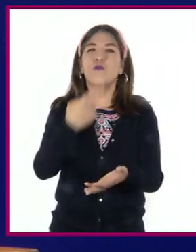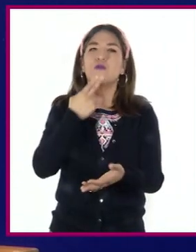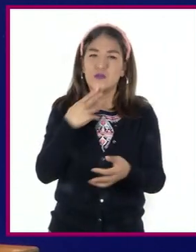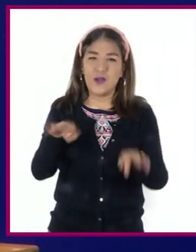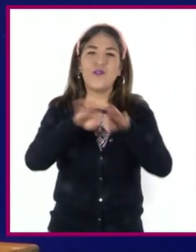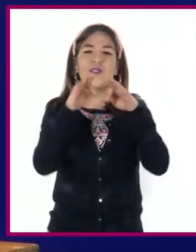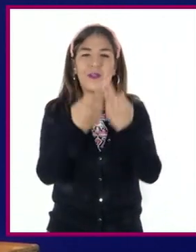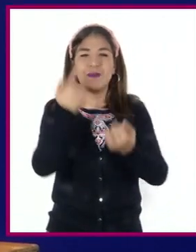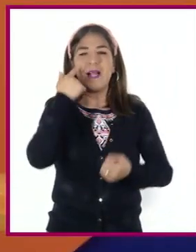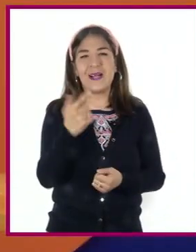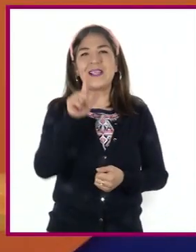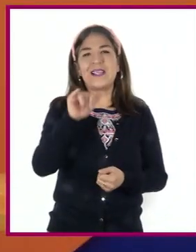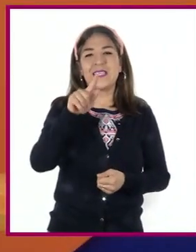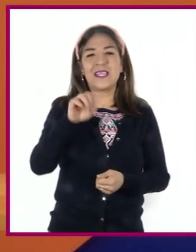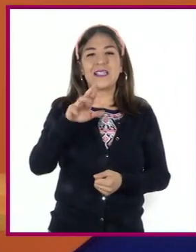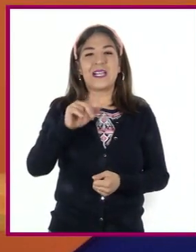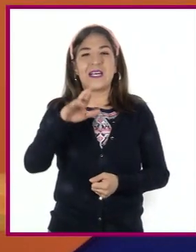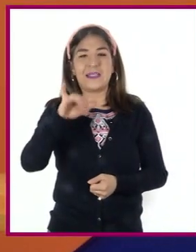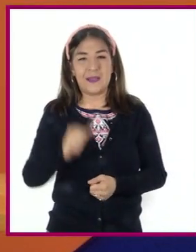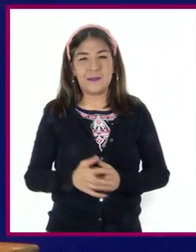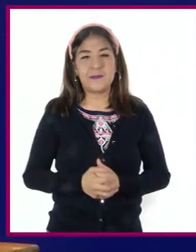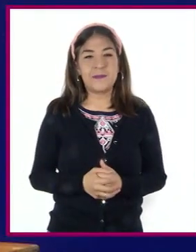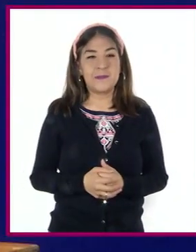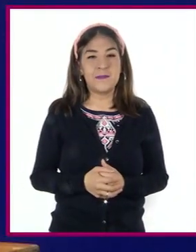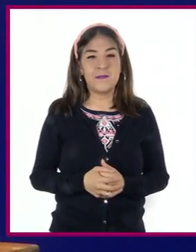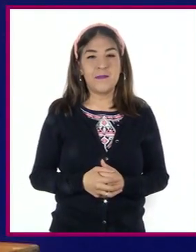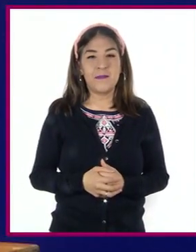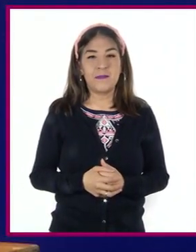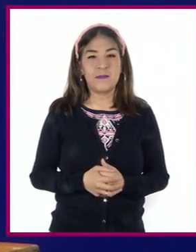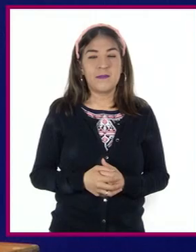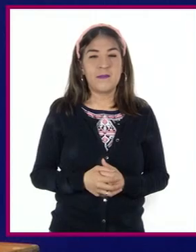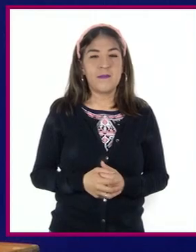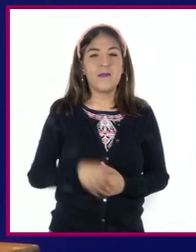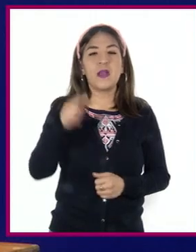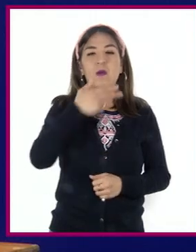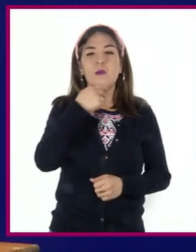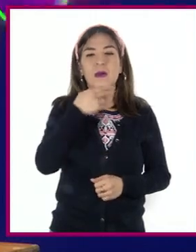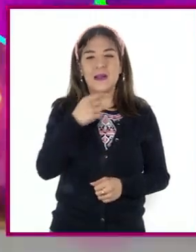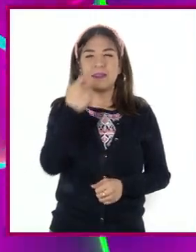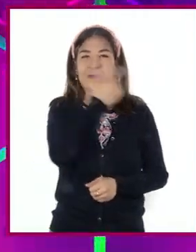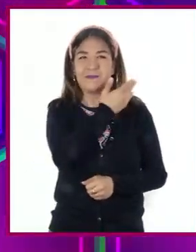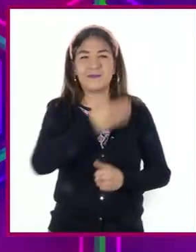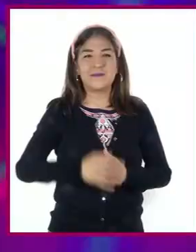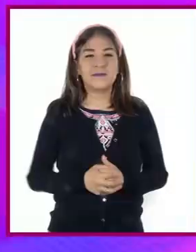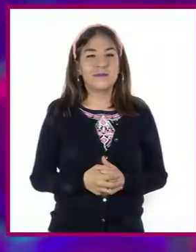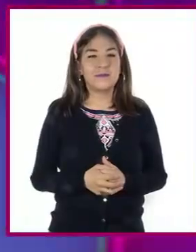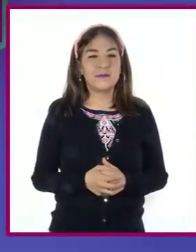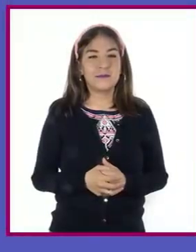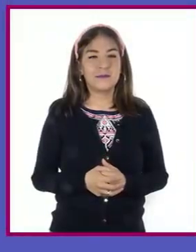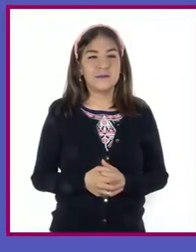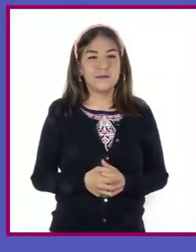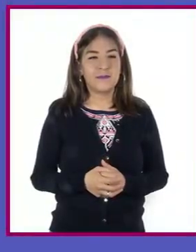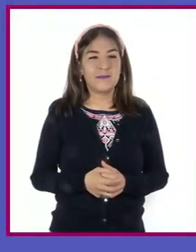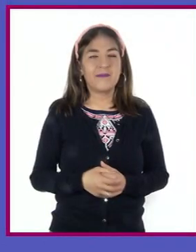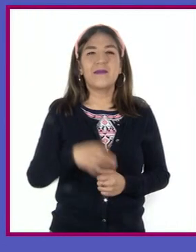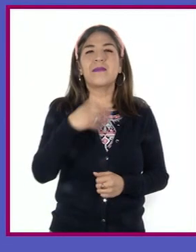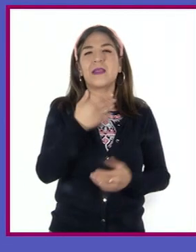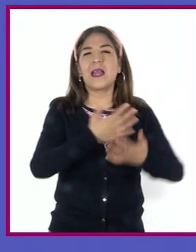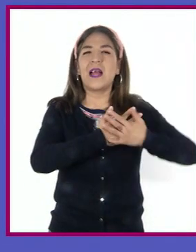al lector a través de esta manipulación del lenguaje. Eso veremos en el transcurso de esta sesión, para qué